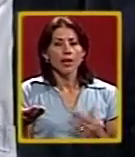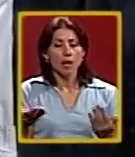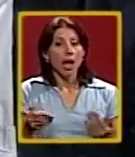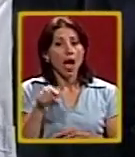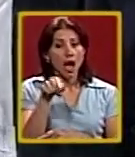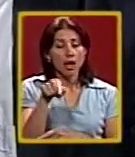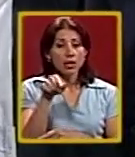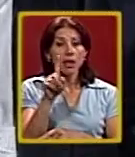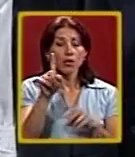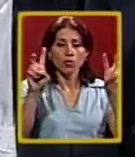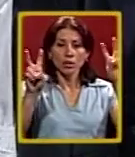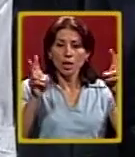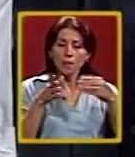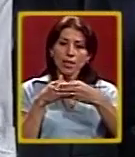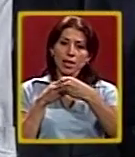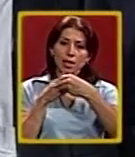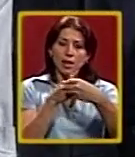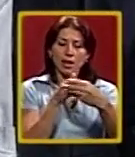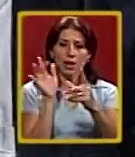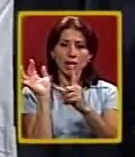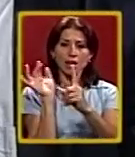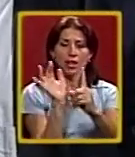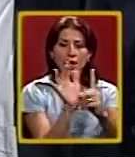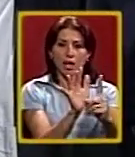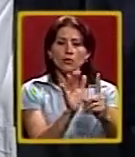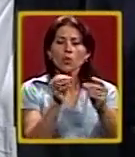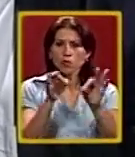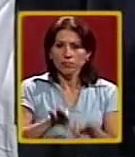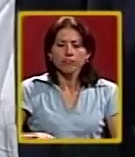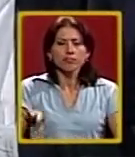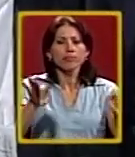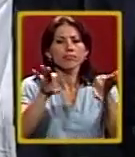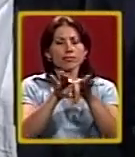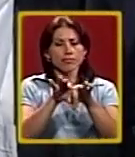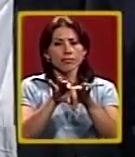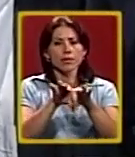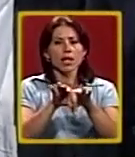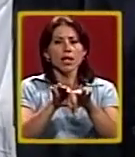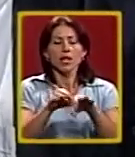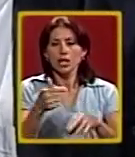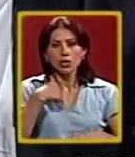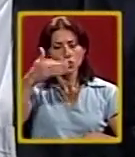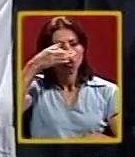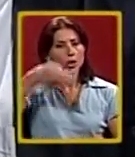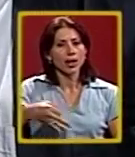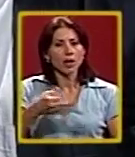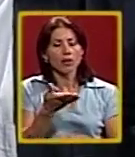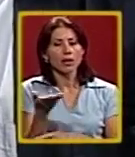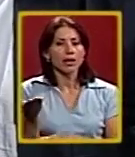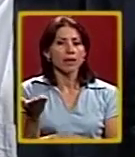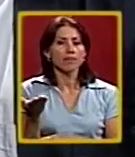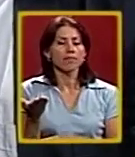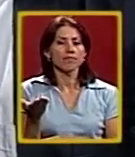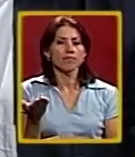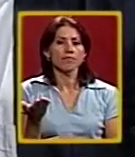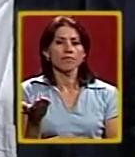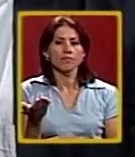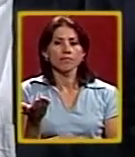ahí hay un tema de liderazgo significativo, y yo creo que